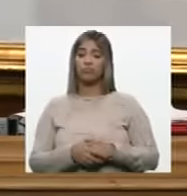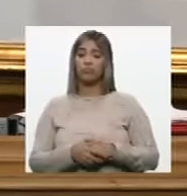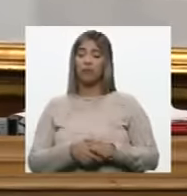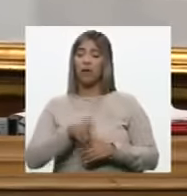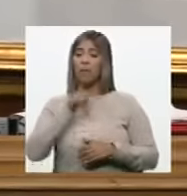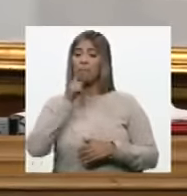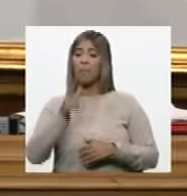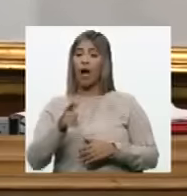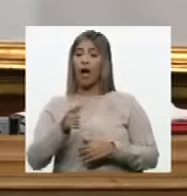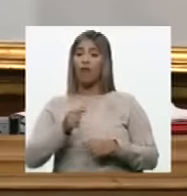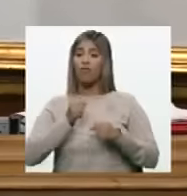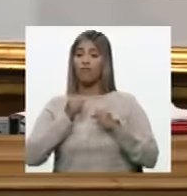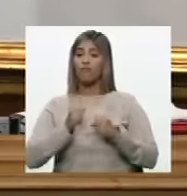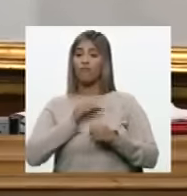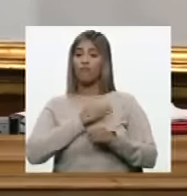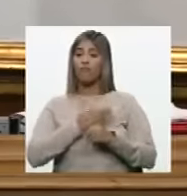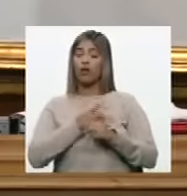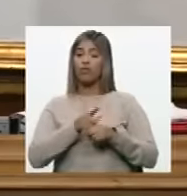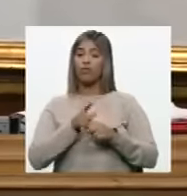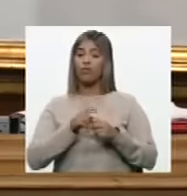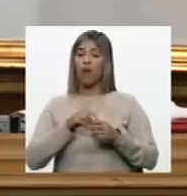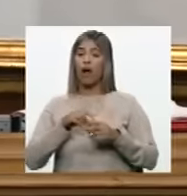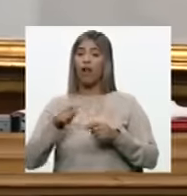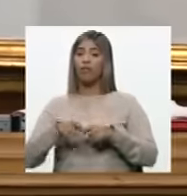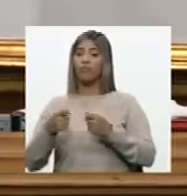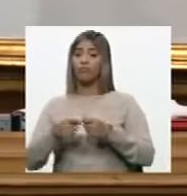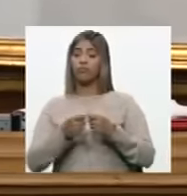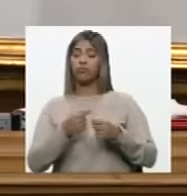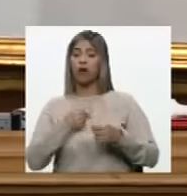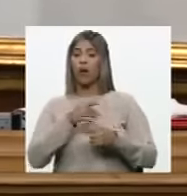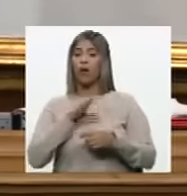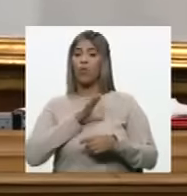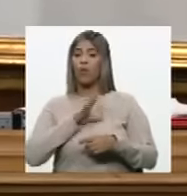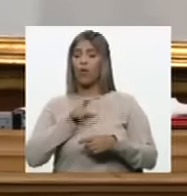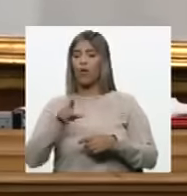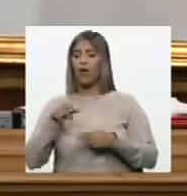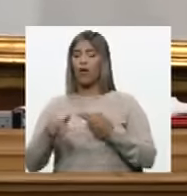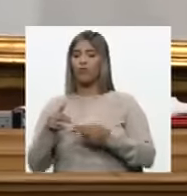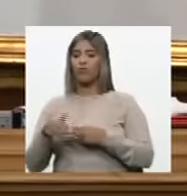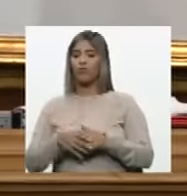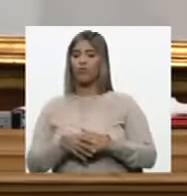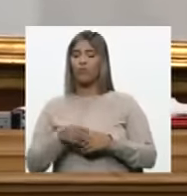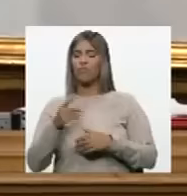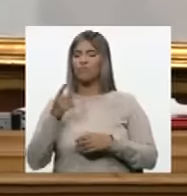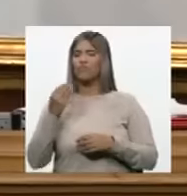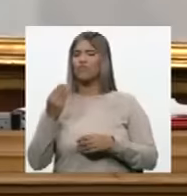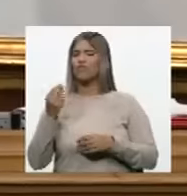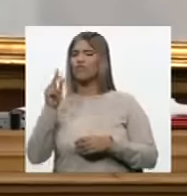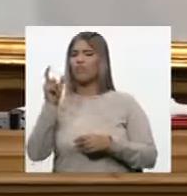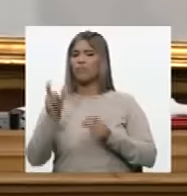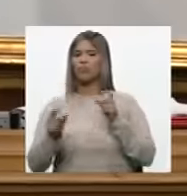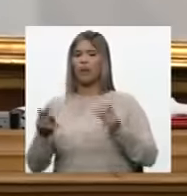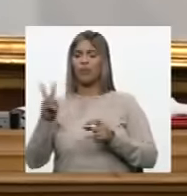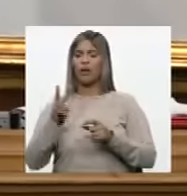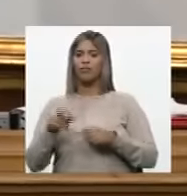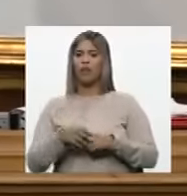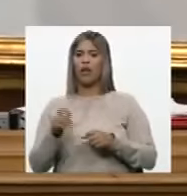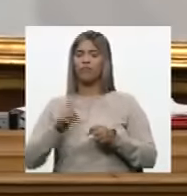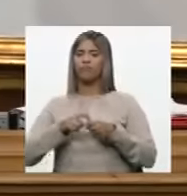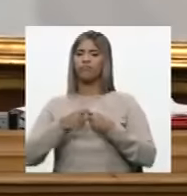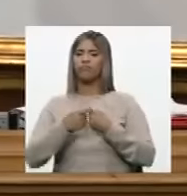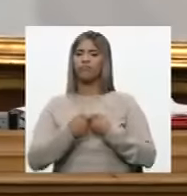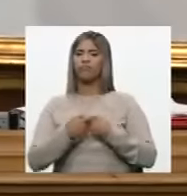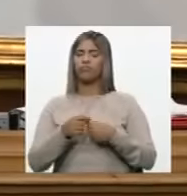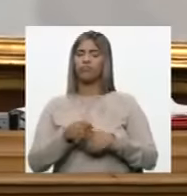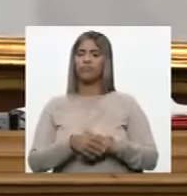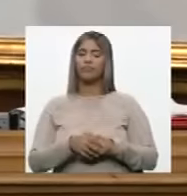macabro, brutal, de acabar con cualquier forma de disidencia de izquierda. Miles de venezolanos militantes del Partido